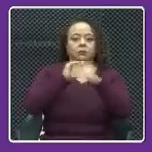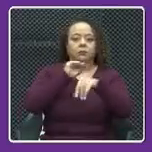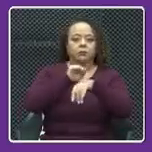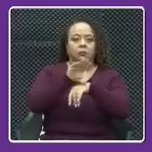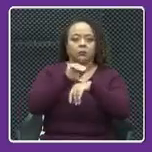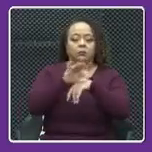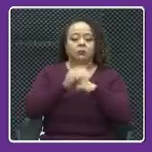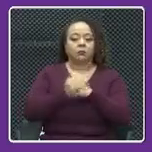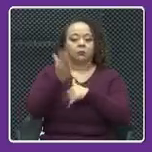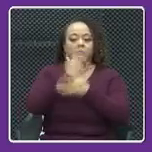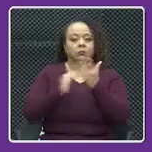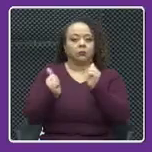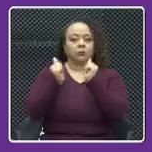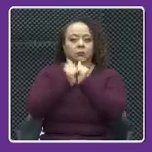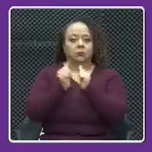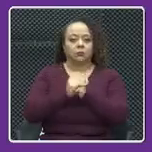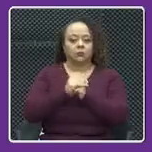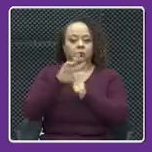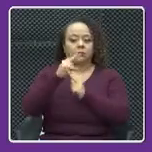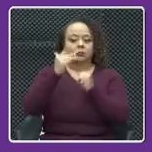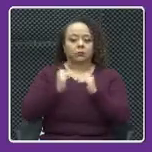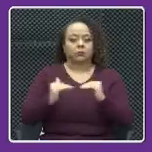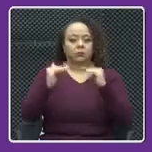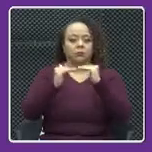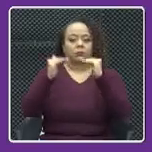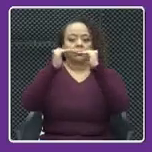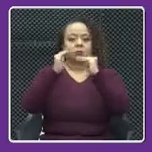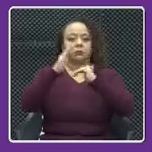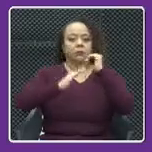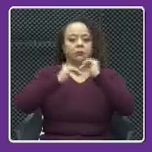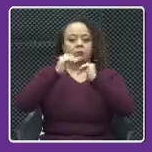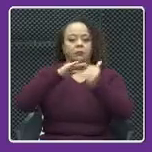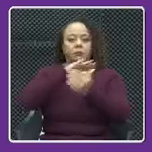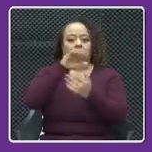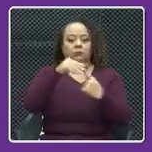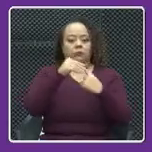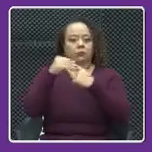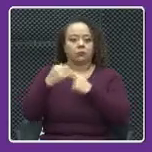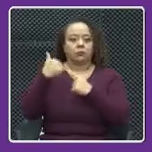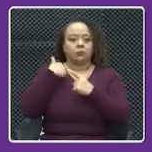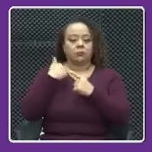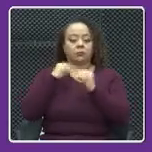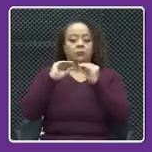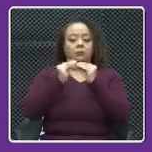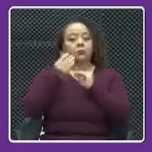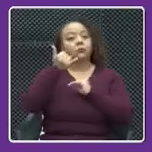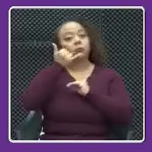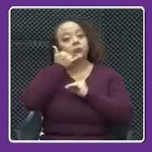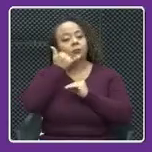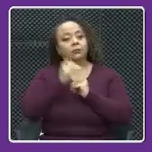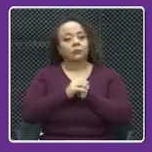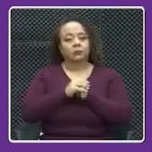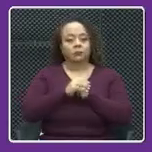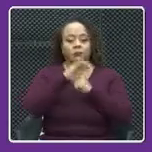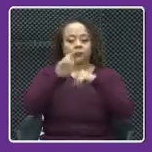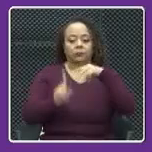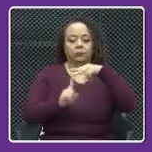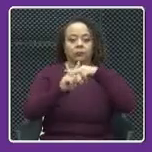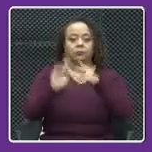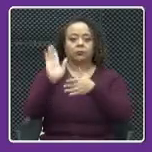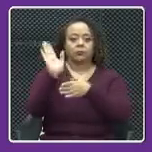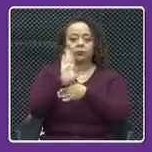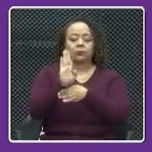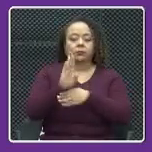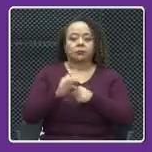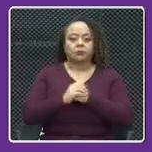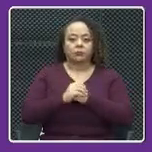asesoramiento o algún acompañamiento, estamos en el tercer piso del edificio principal. Tenemos esos números de teléfono disponibles que les aparecen a ustedes en